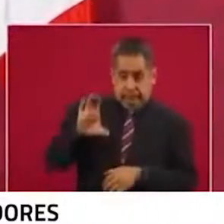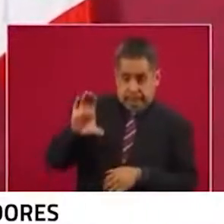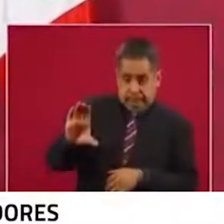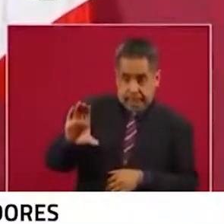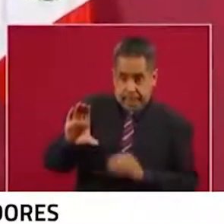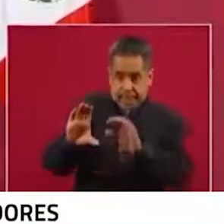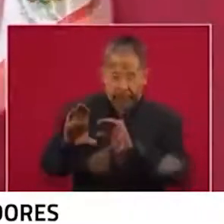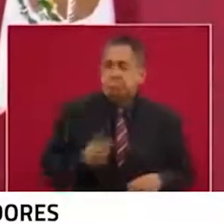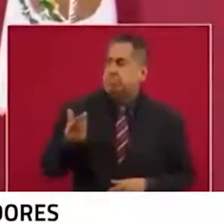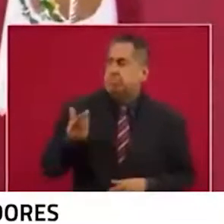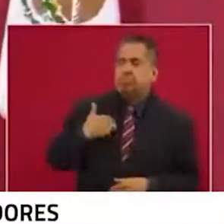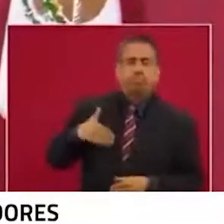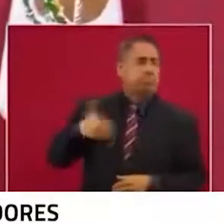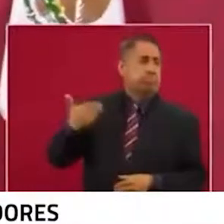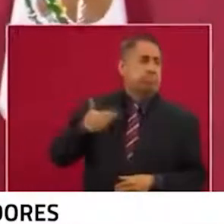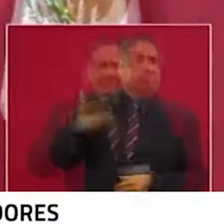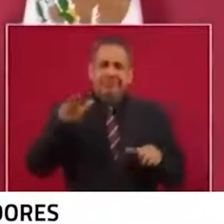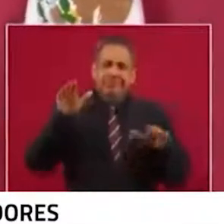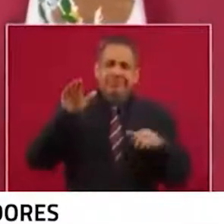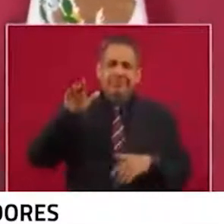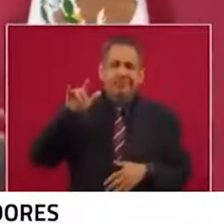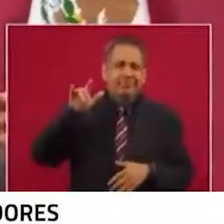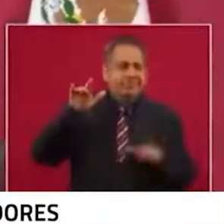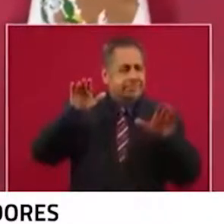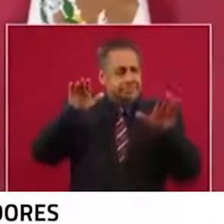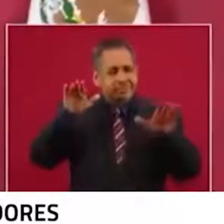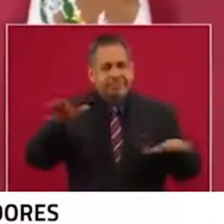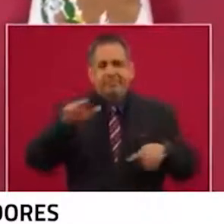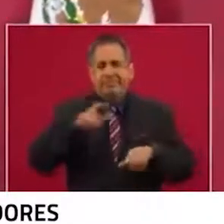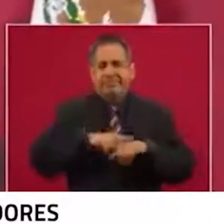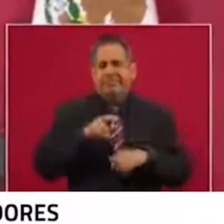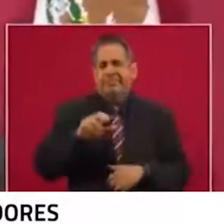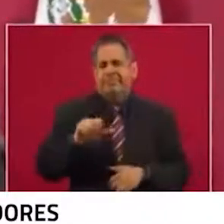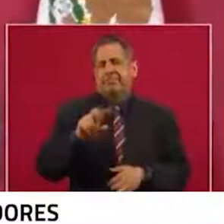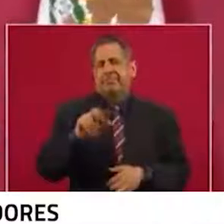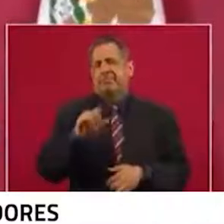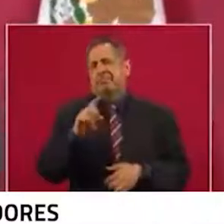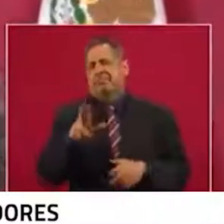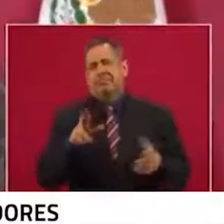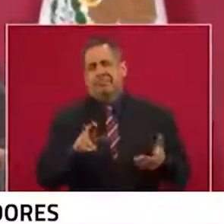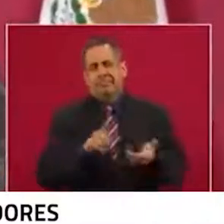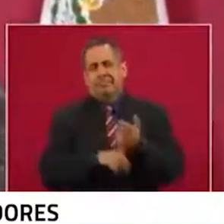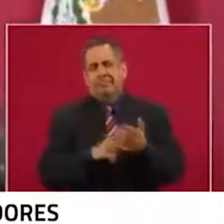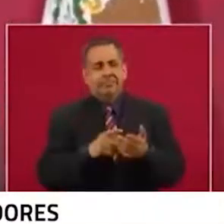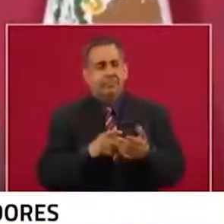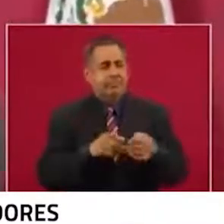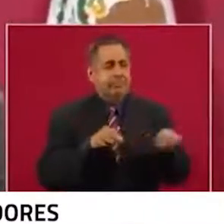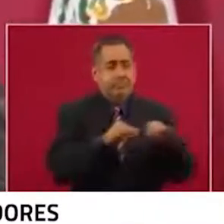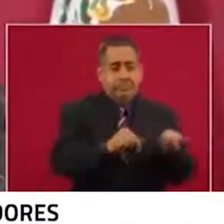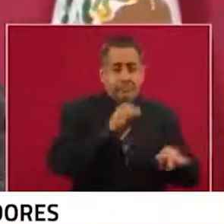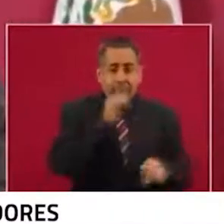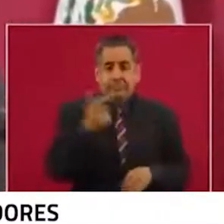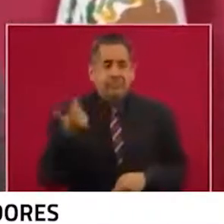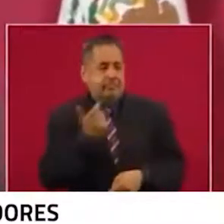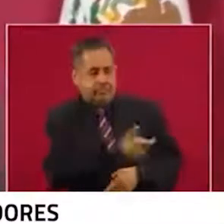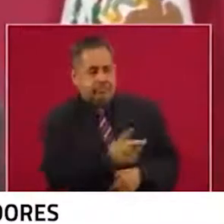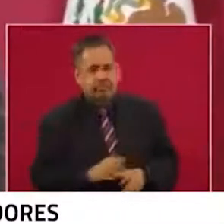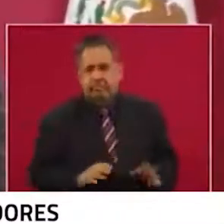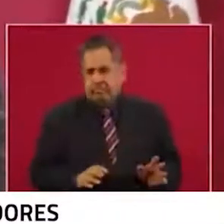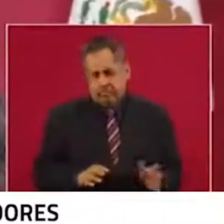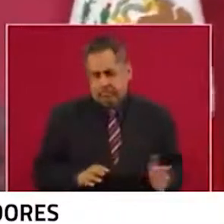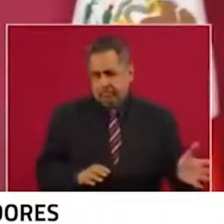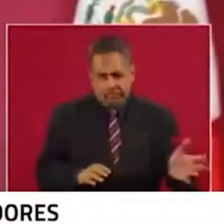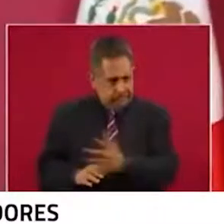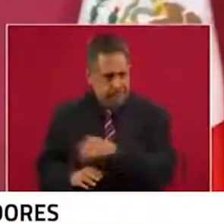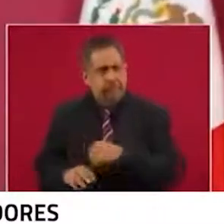Así se entiende mejor, pero no significa que no nos importa la ciencia, que no nos importa la cultura, que no nos